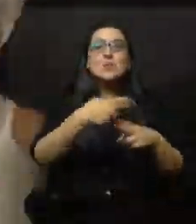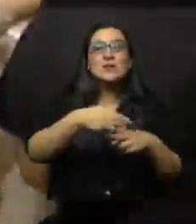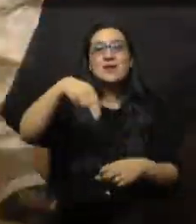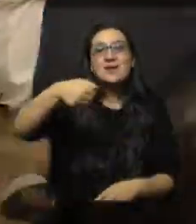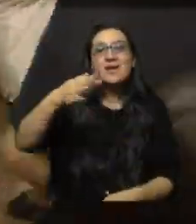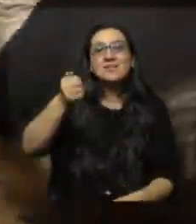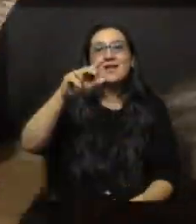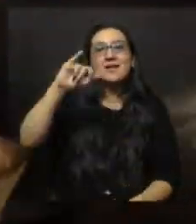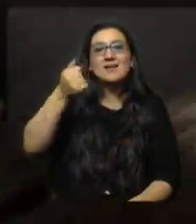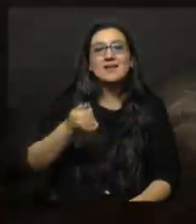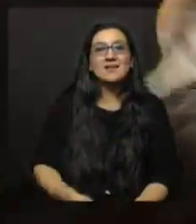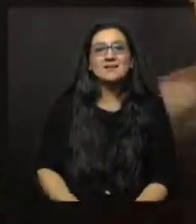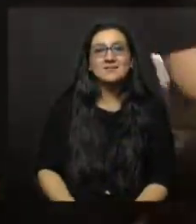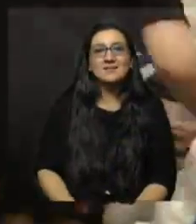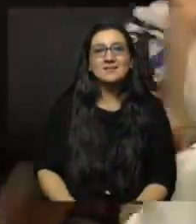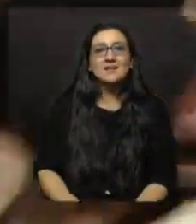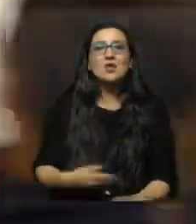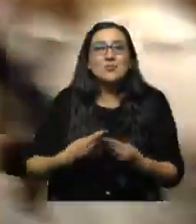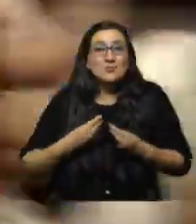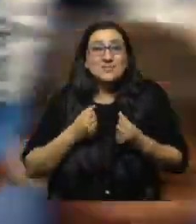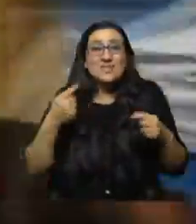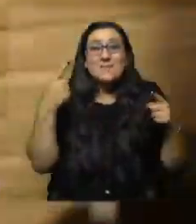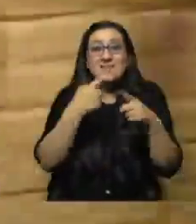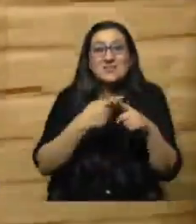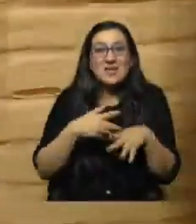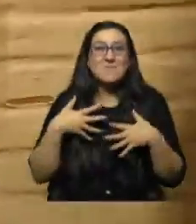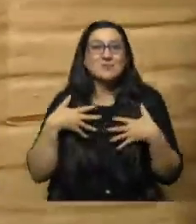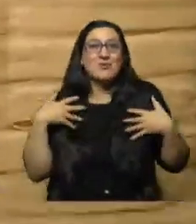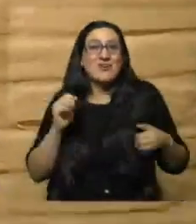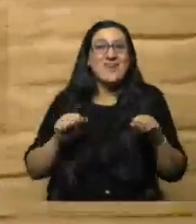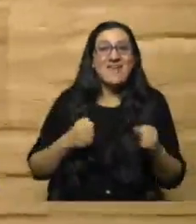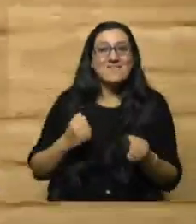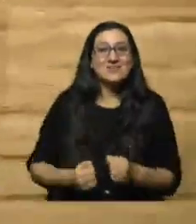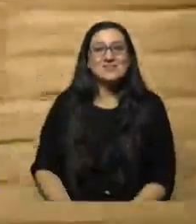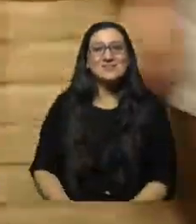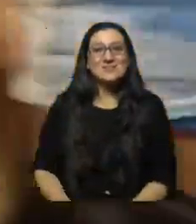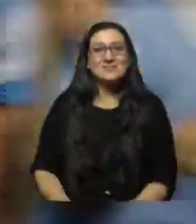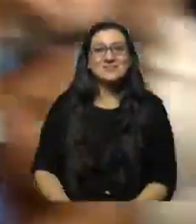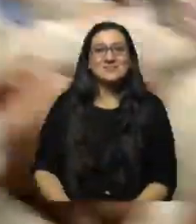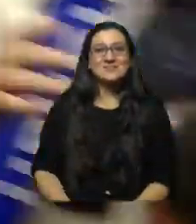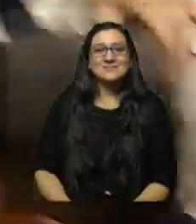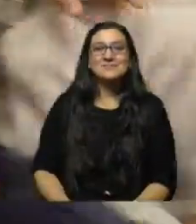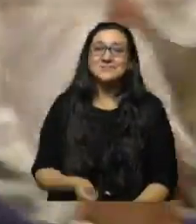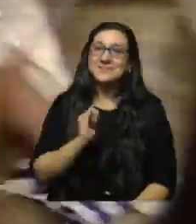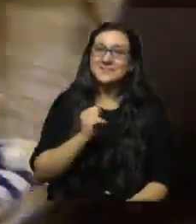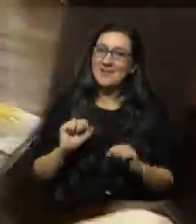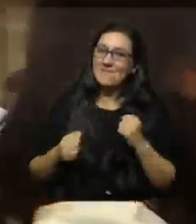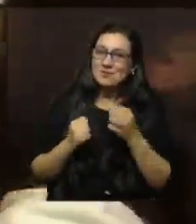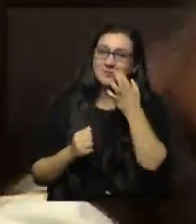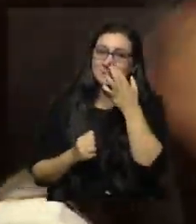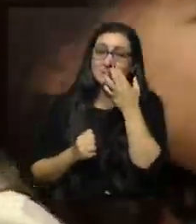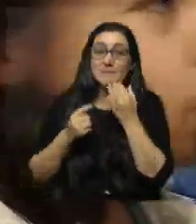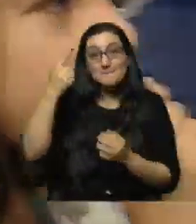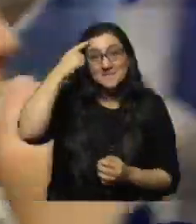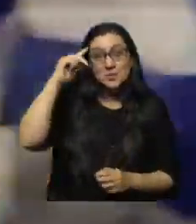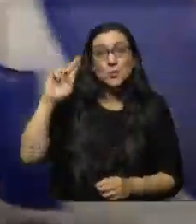Natalia. Bien, Natalia, ¿cómo vive el partido? ¿Mucha emoción, muchos nervios? Sí, muchos nervios y así. ¿Ve a Uruguay campeón